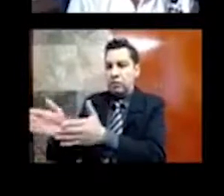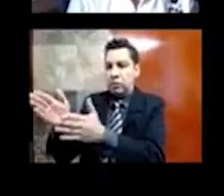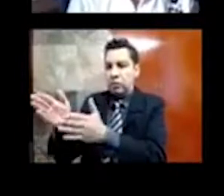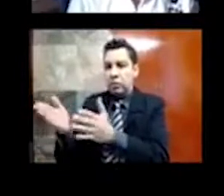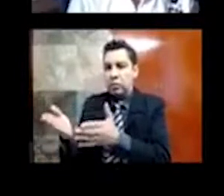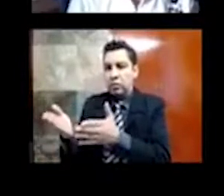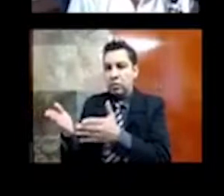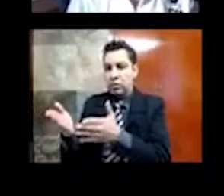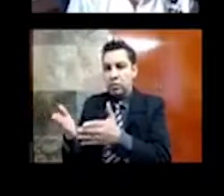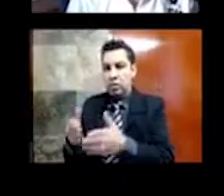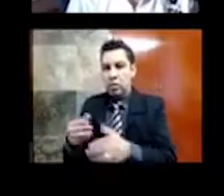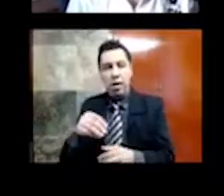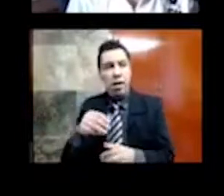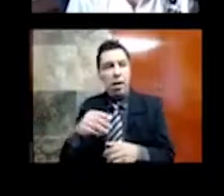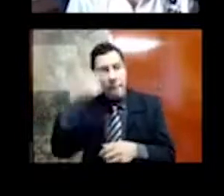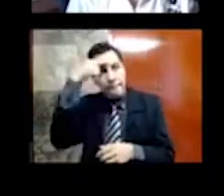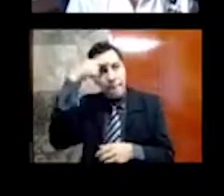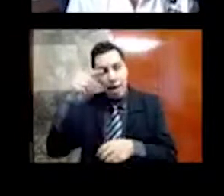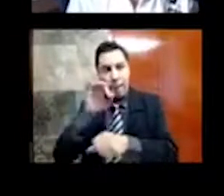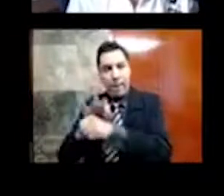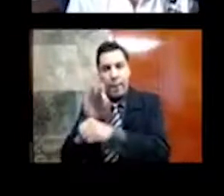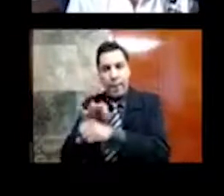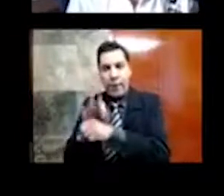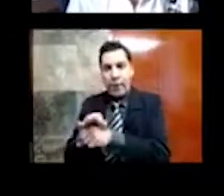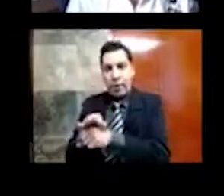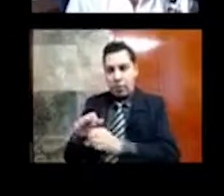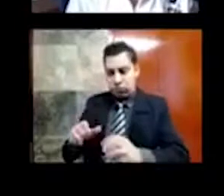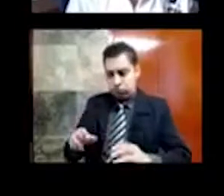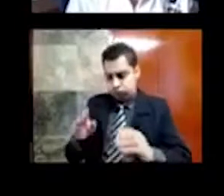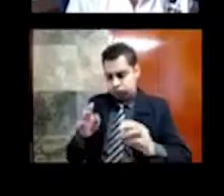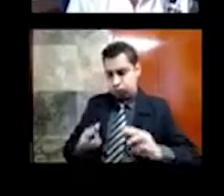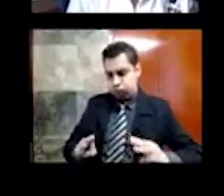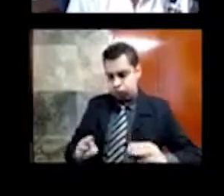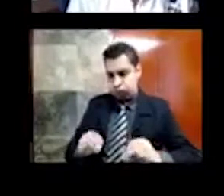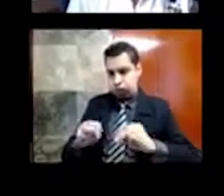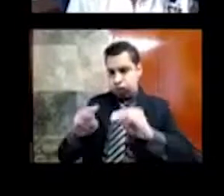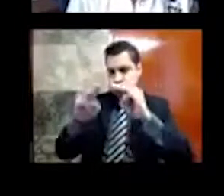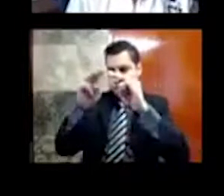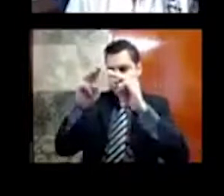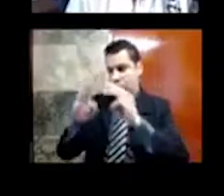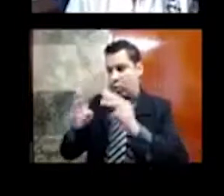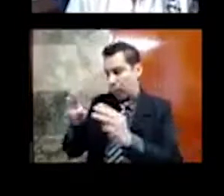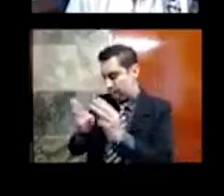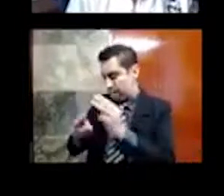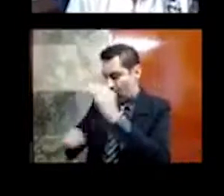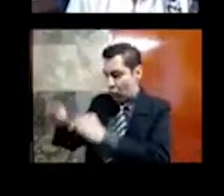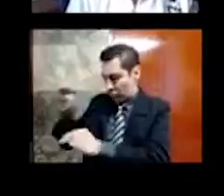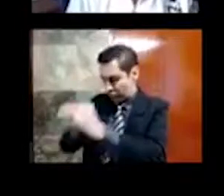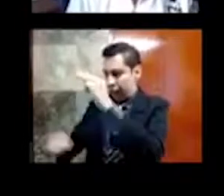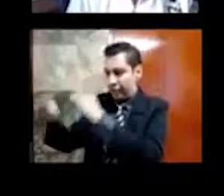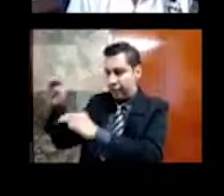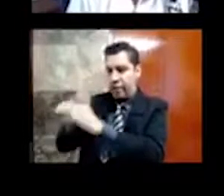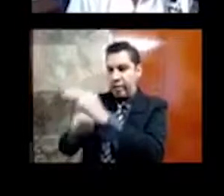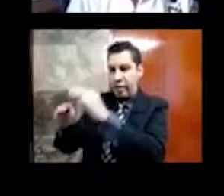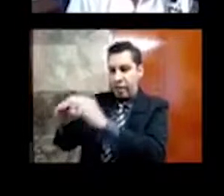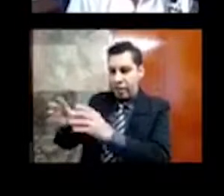los mexicas. Y pasan por en medio de los volcanes y Paso de Cortés se llama justamente